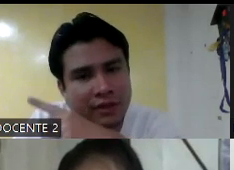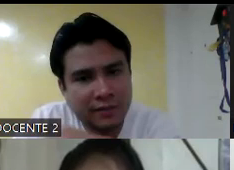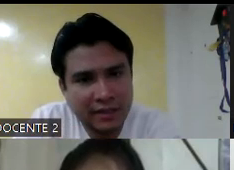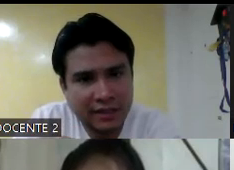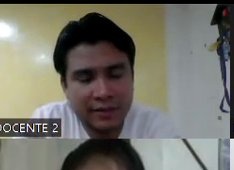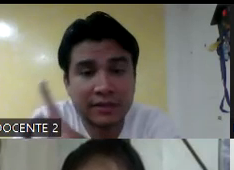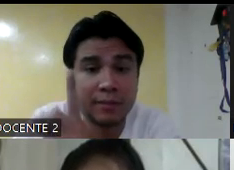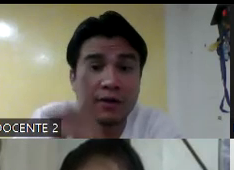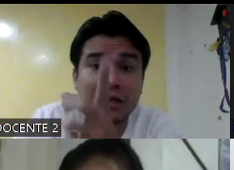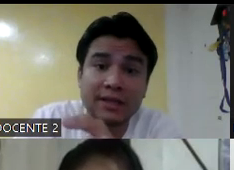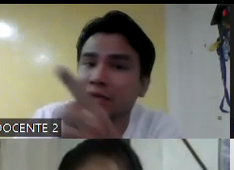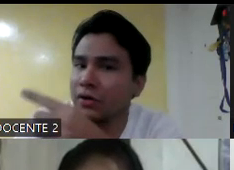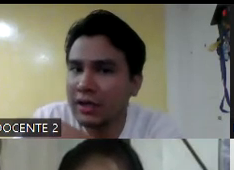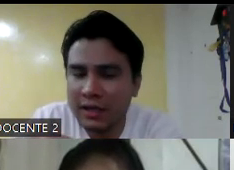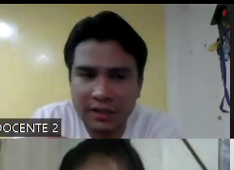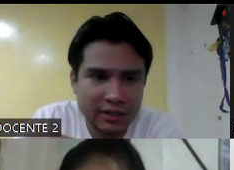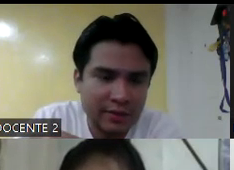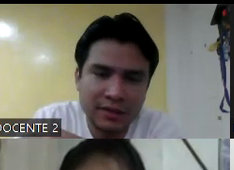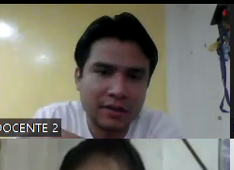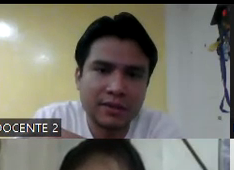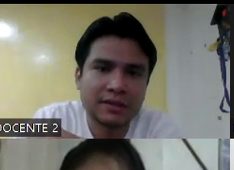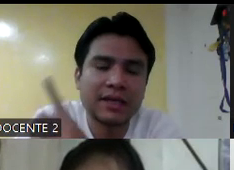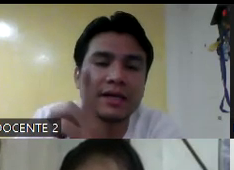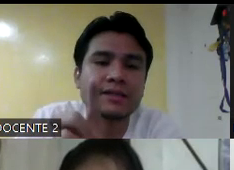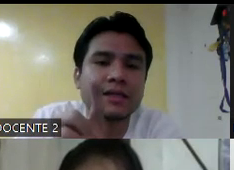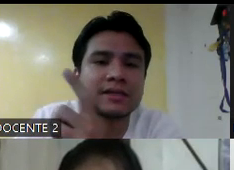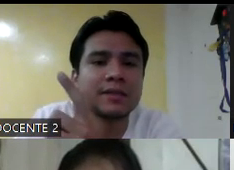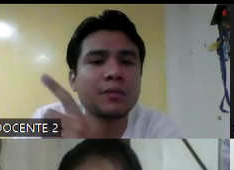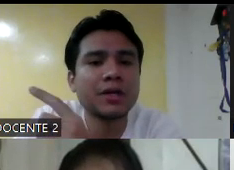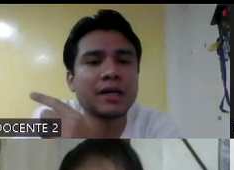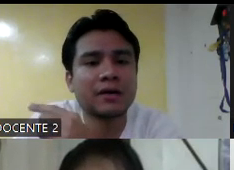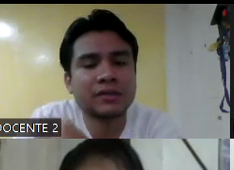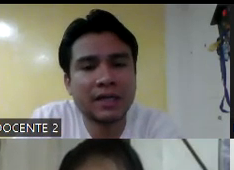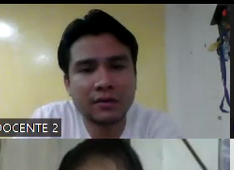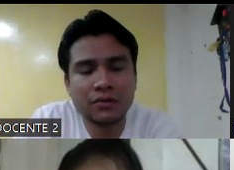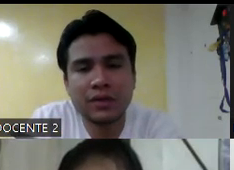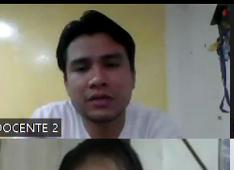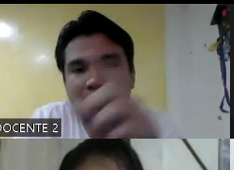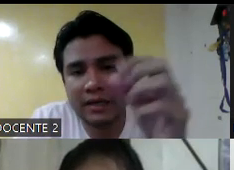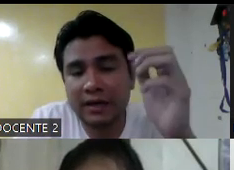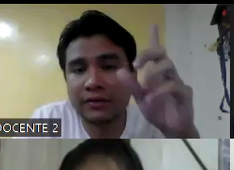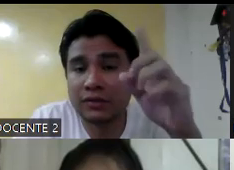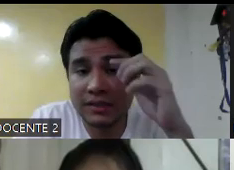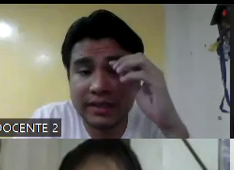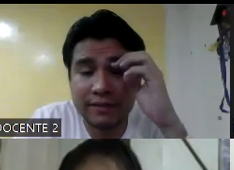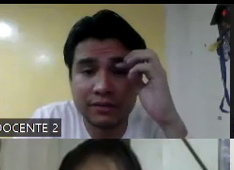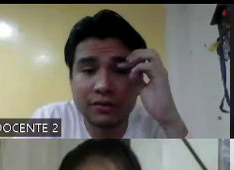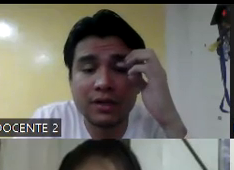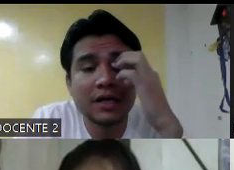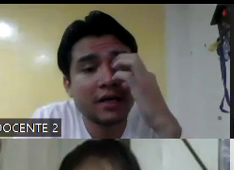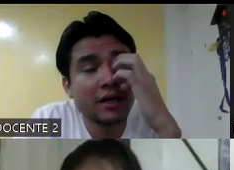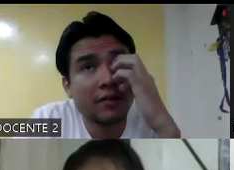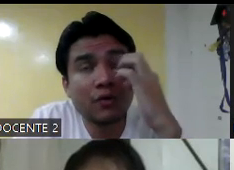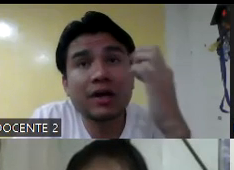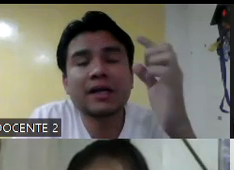bien puede llevar a la diabetes. Pero el estrés no genera directamente diabetes. El estrés sí puede causar un daño cardíaco. Eso sí se ha